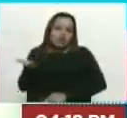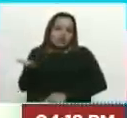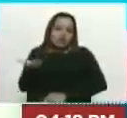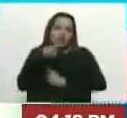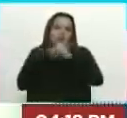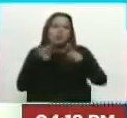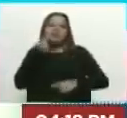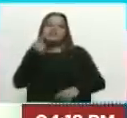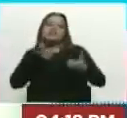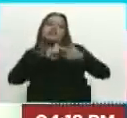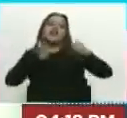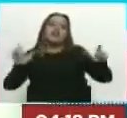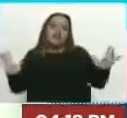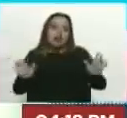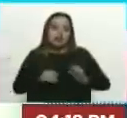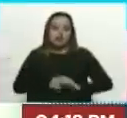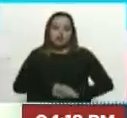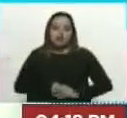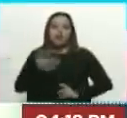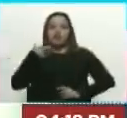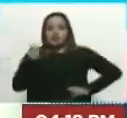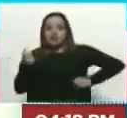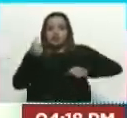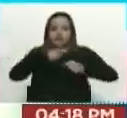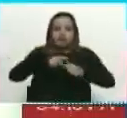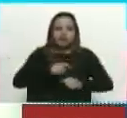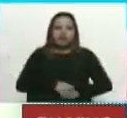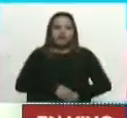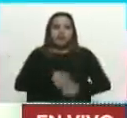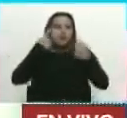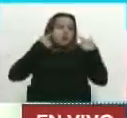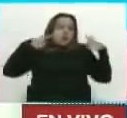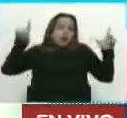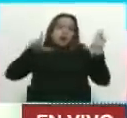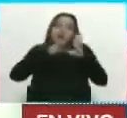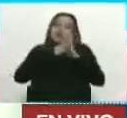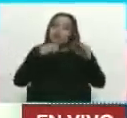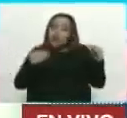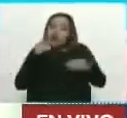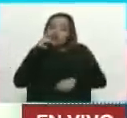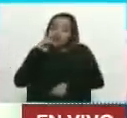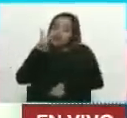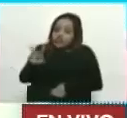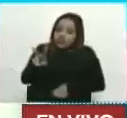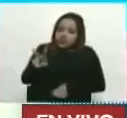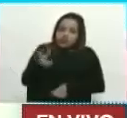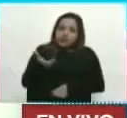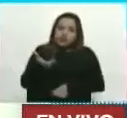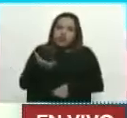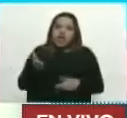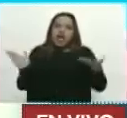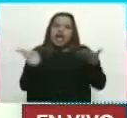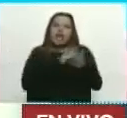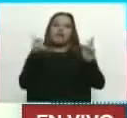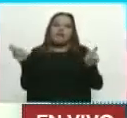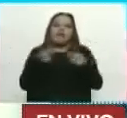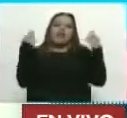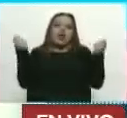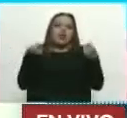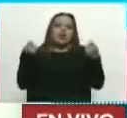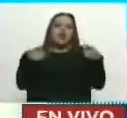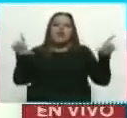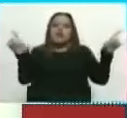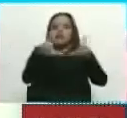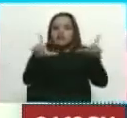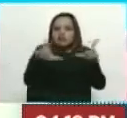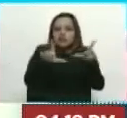dicen en general. Y añado, supongo que todas y todos habéis visto en los periódicos, en las